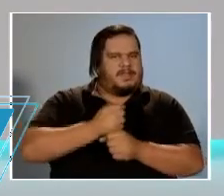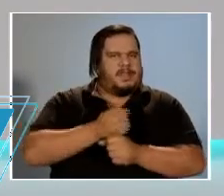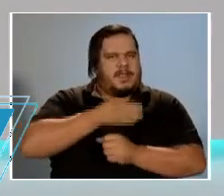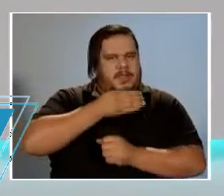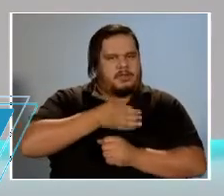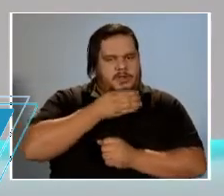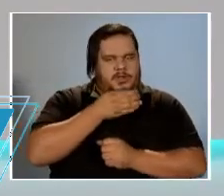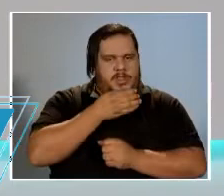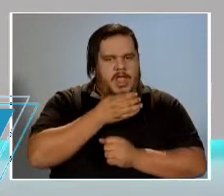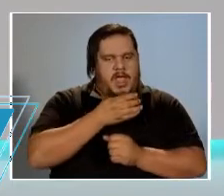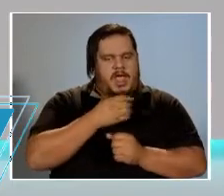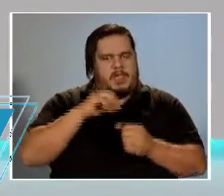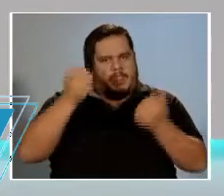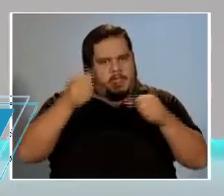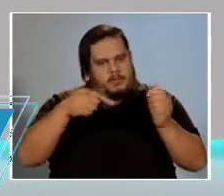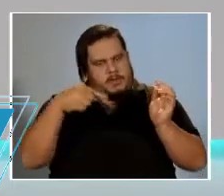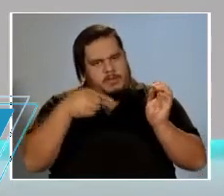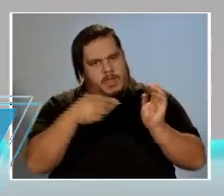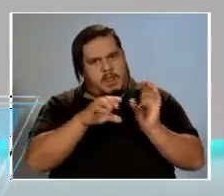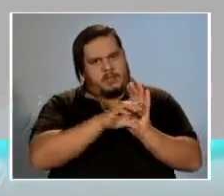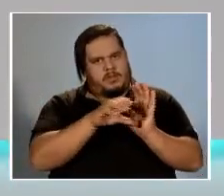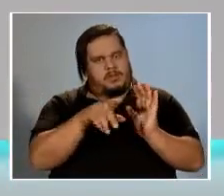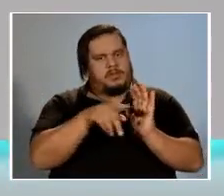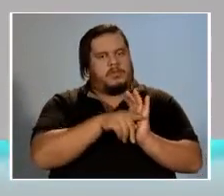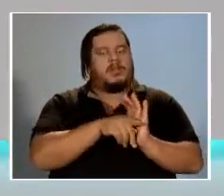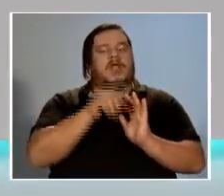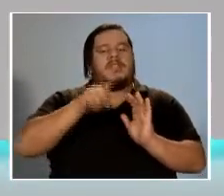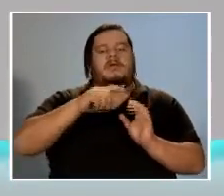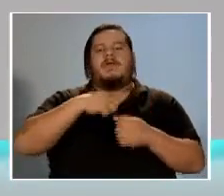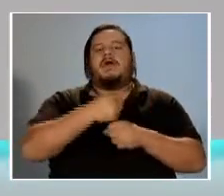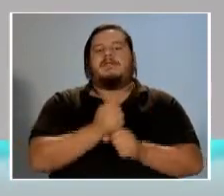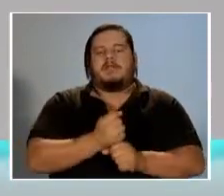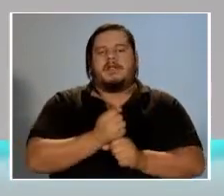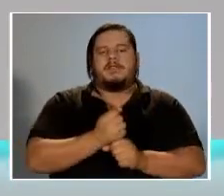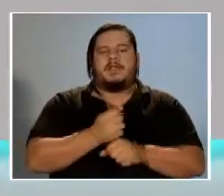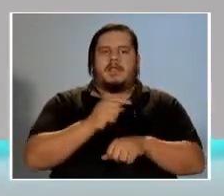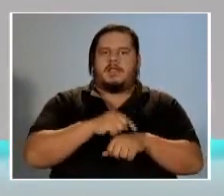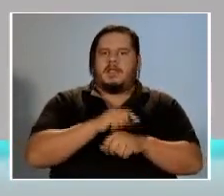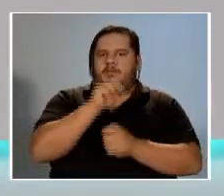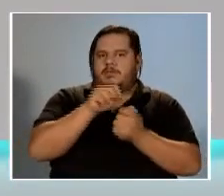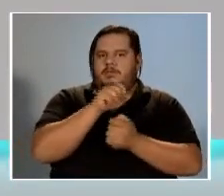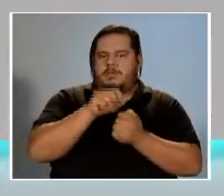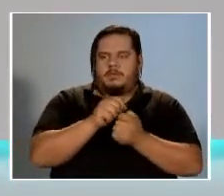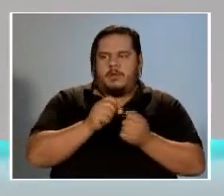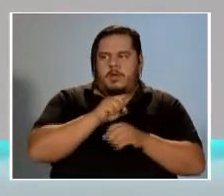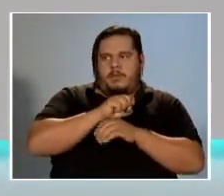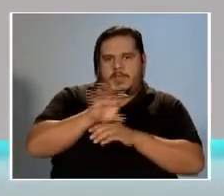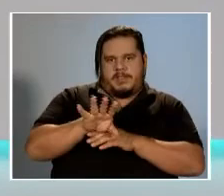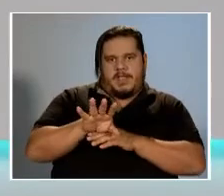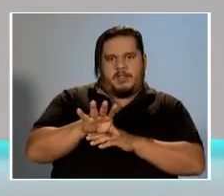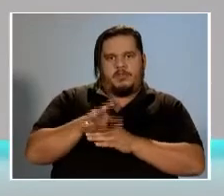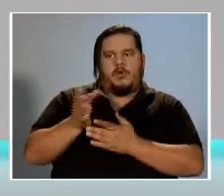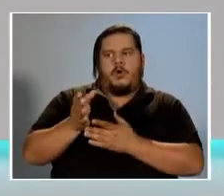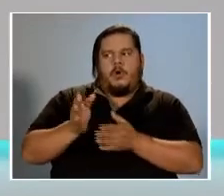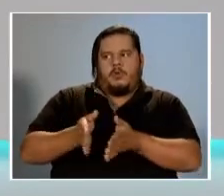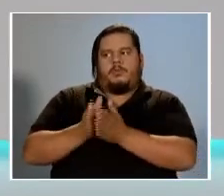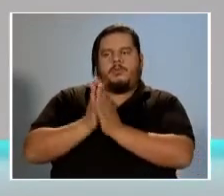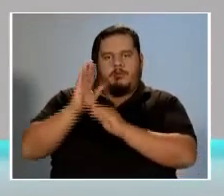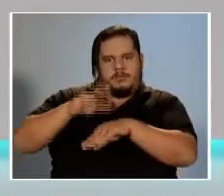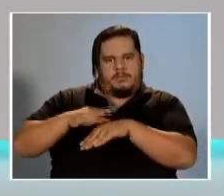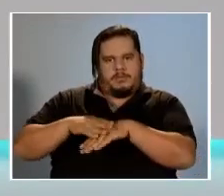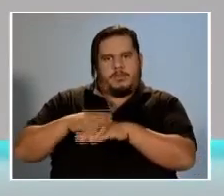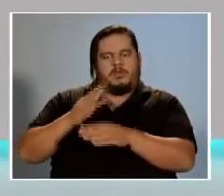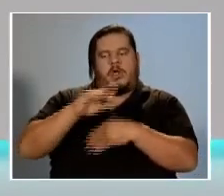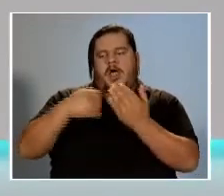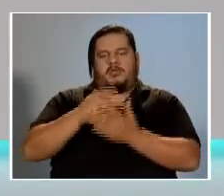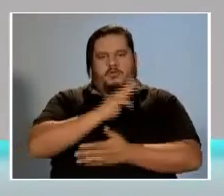propia Constitución, debe hacerse en un tiempo específico, enviando la solicitud de pronunciamiento al órgano, en este caso al Pleno de